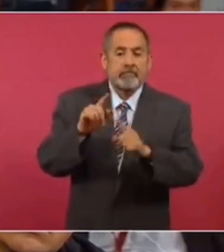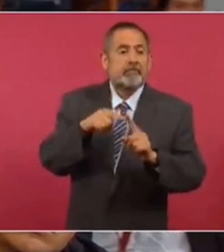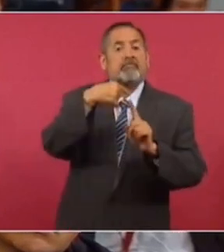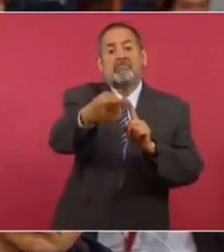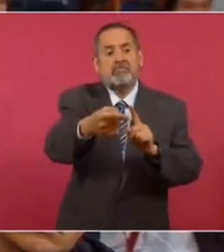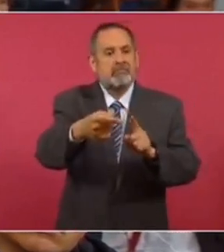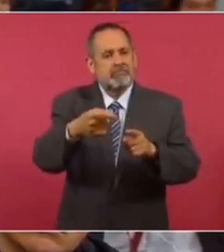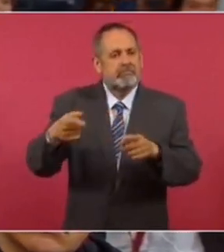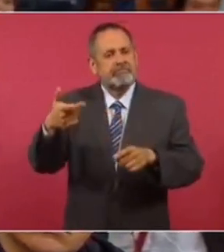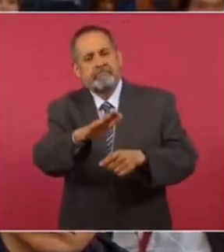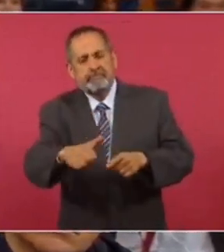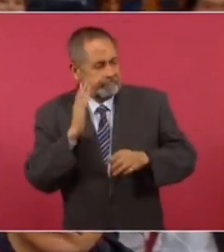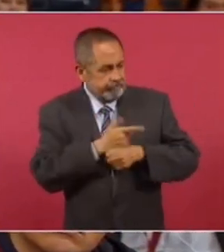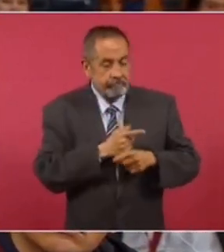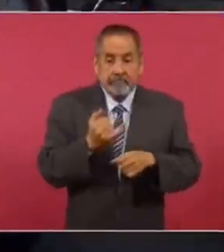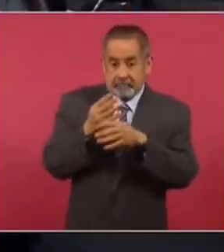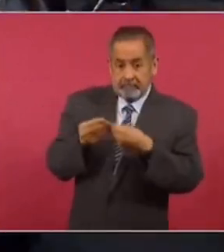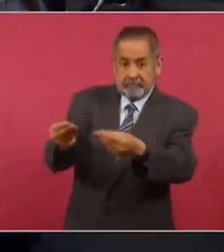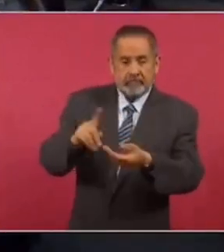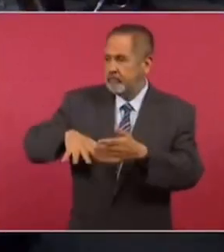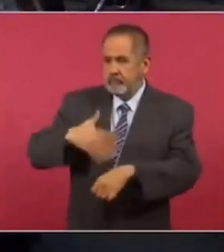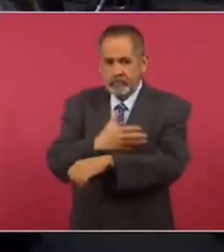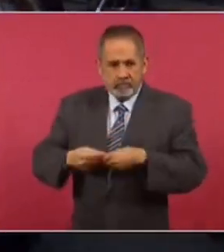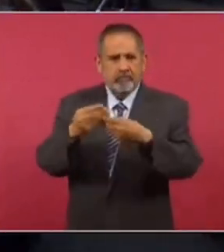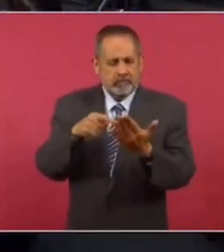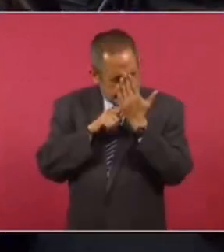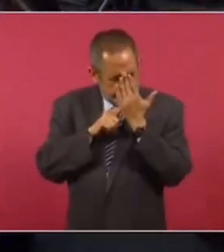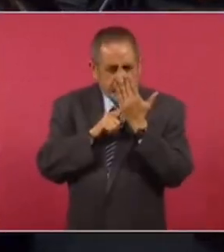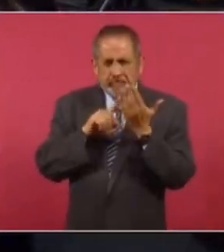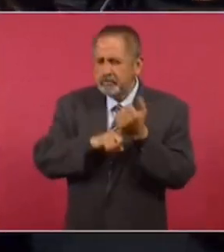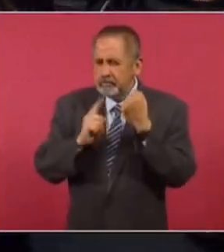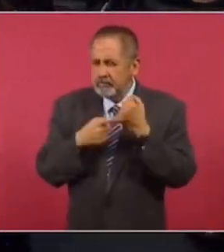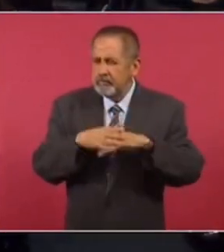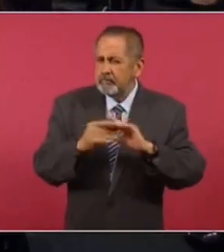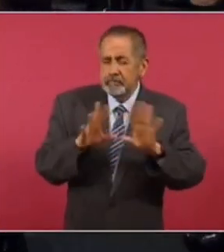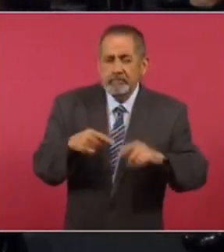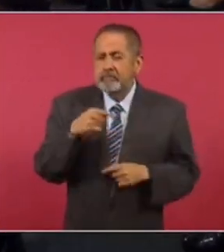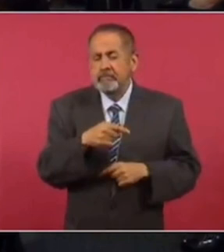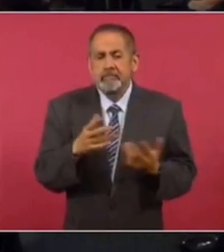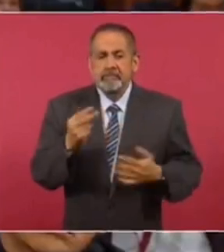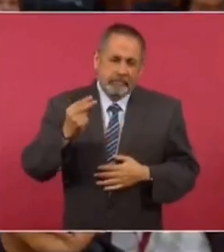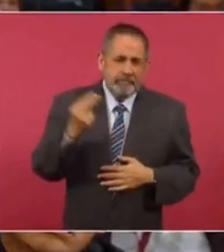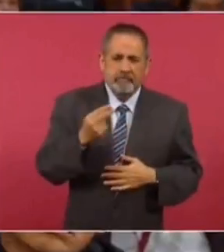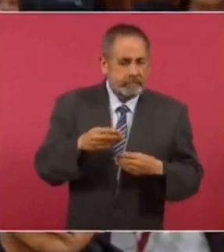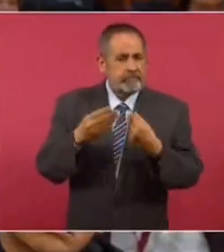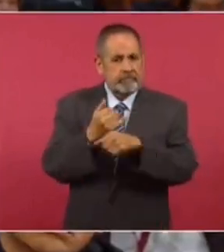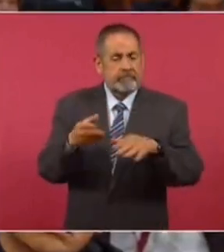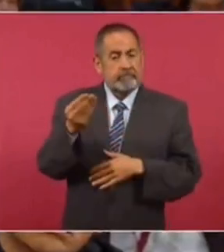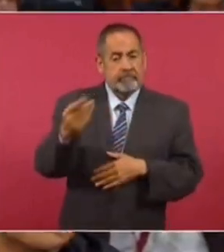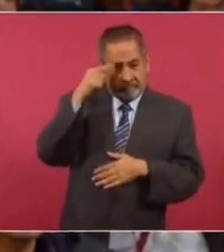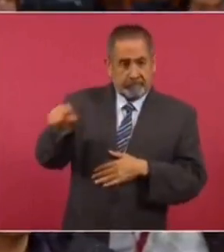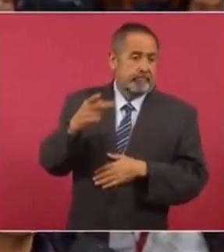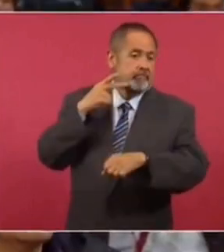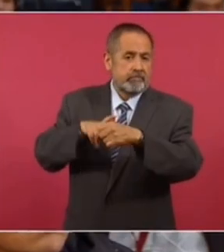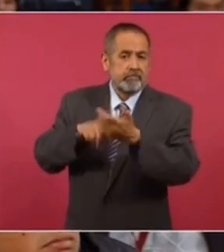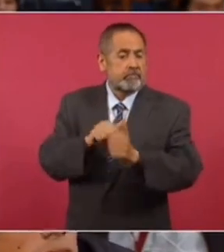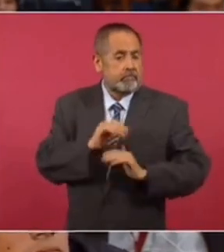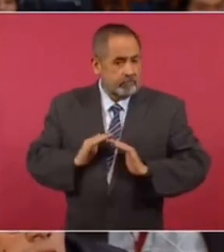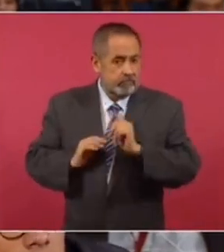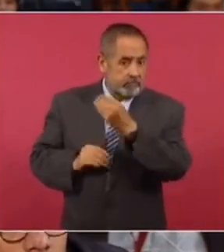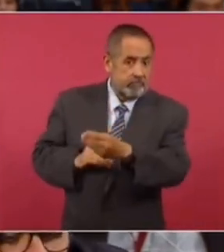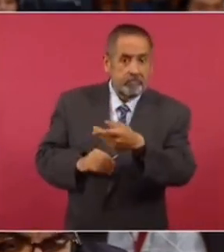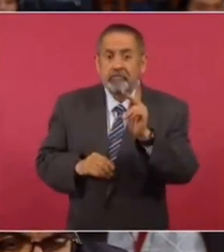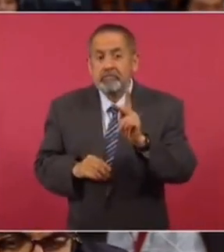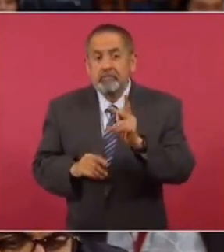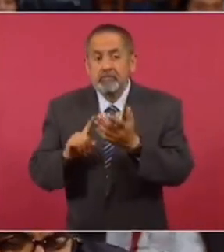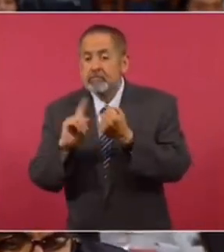y que el informe que usted recibió de manos de una compañera plantea abajo de manera clara que se requeriría entregar este informe a la Procuraduría Militar,